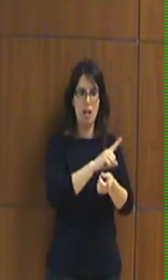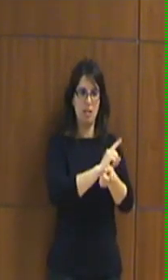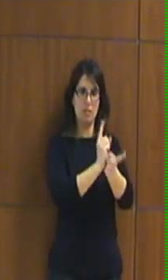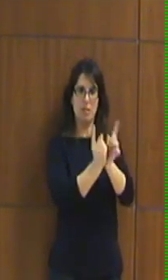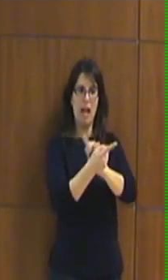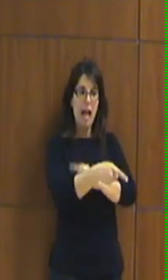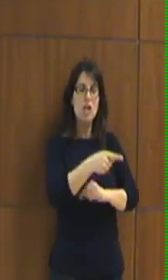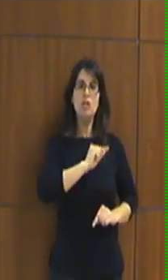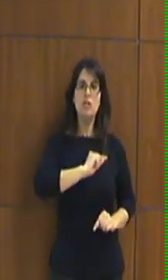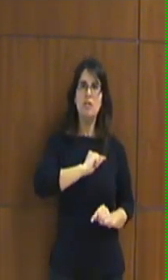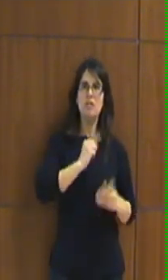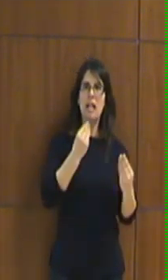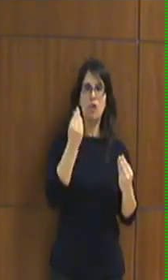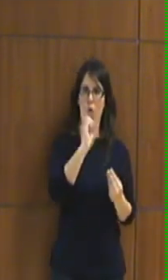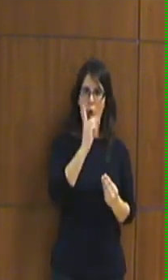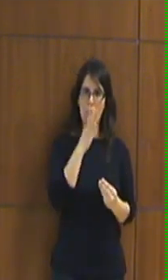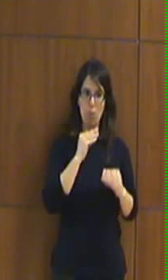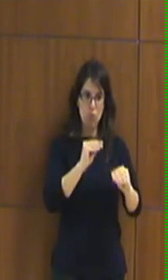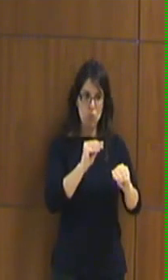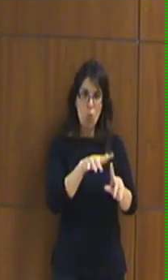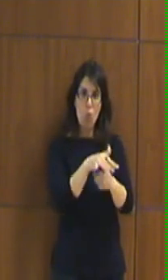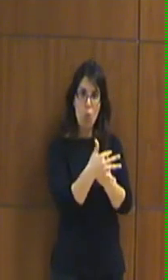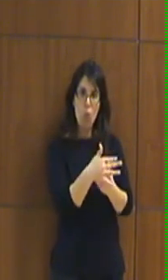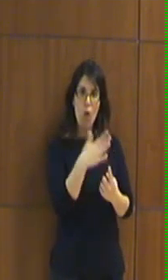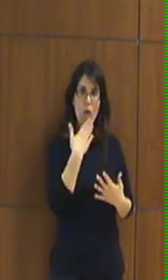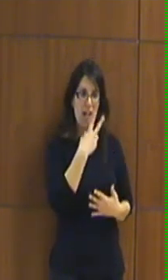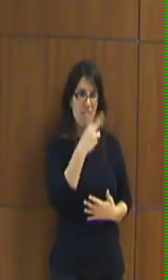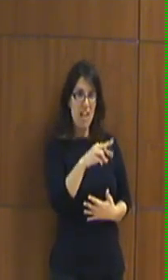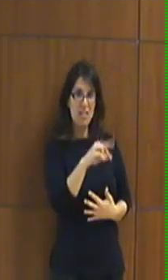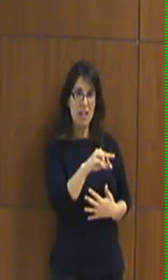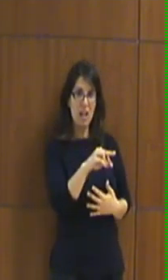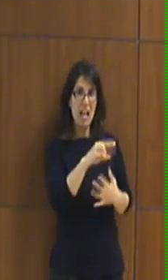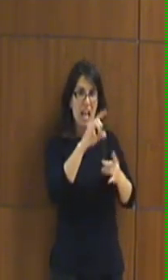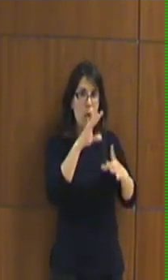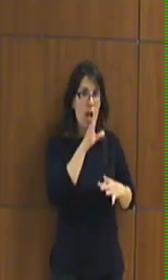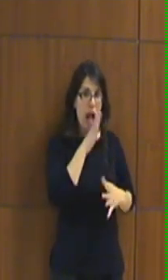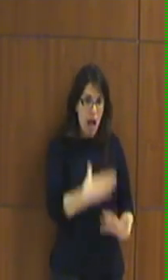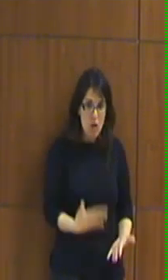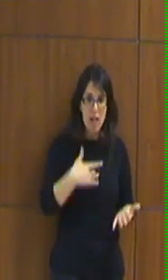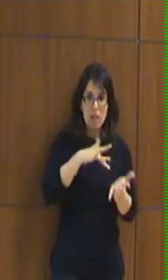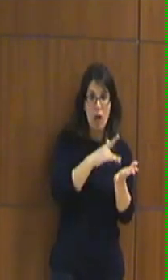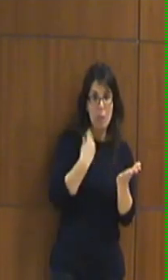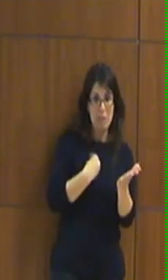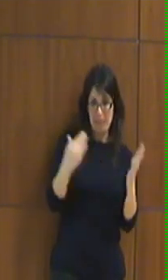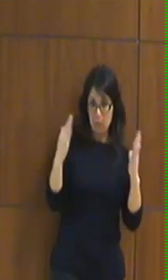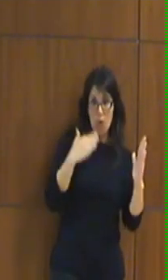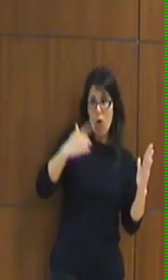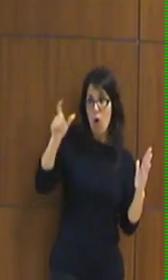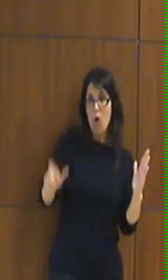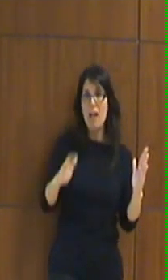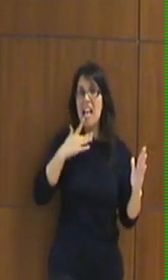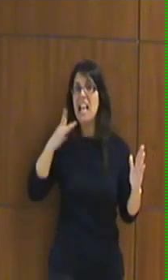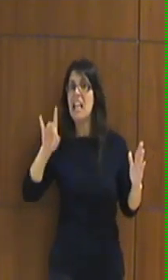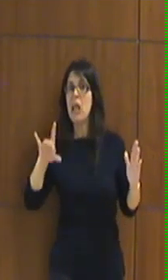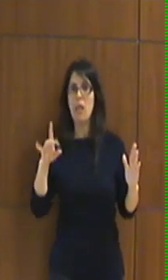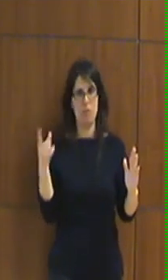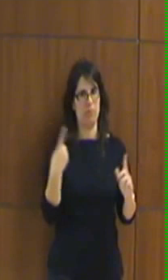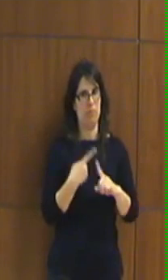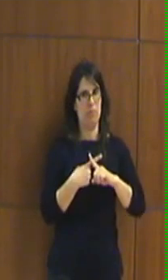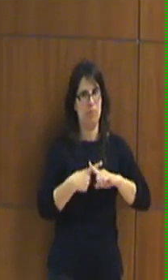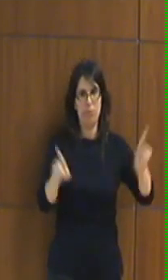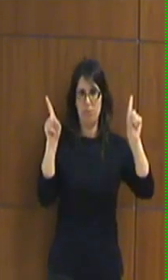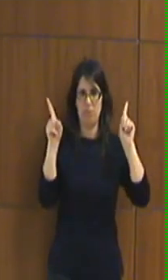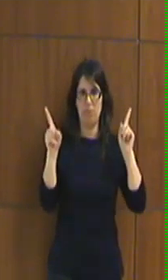tanto, pero su escenario no es el mismo que el de los chavales nuevos de 10 años o de 15 años, ¿no? También están cambiando. Esto es una foto continua y es la vida misma,